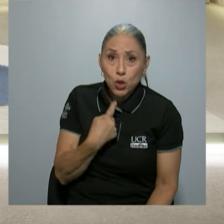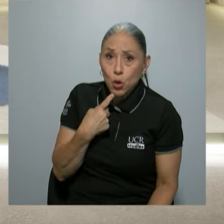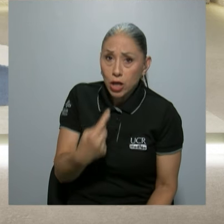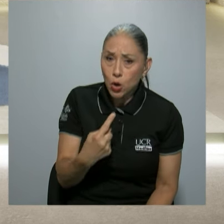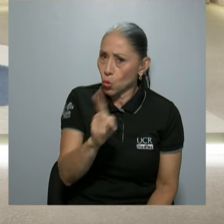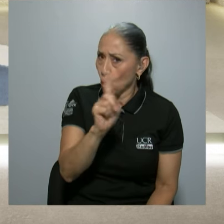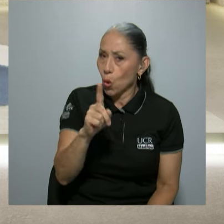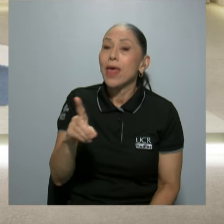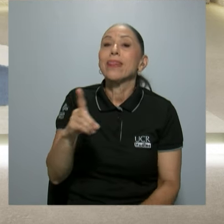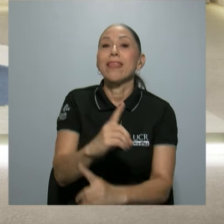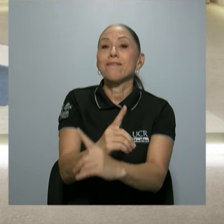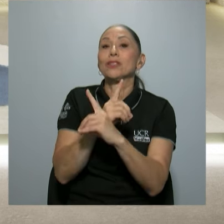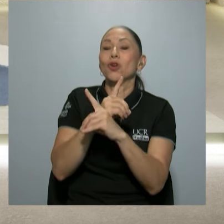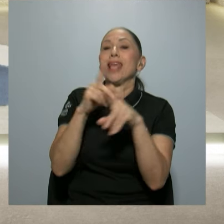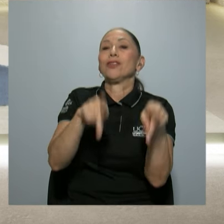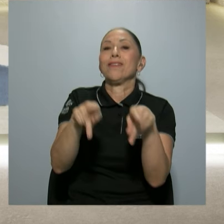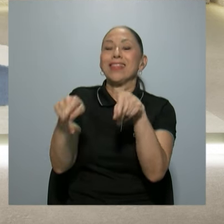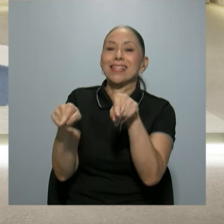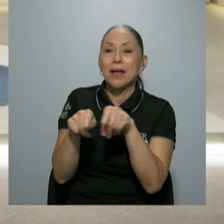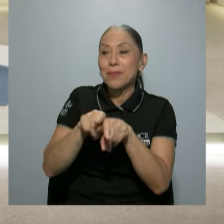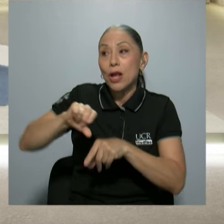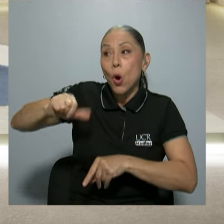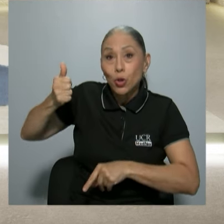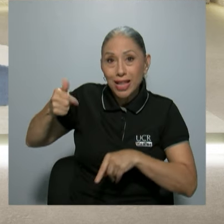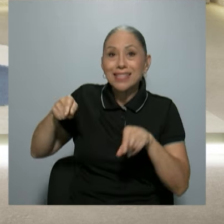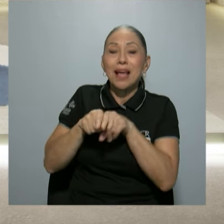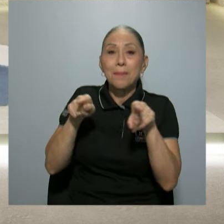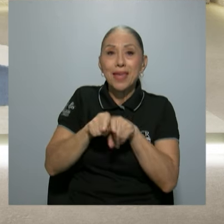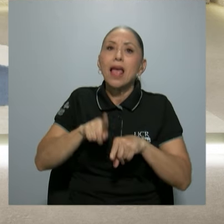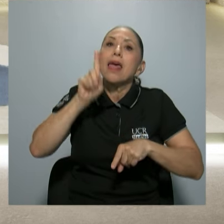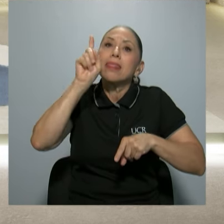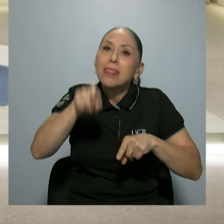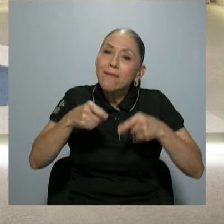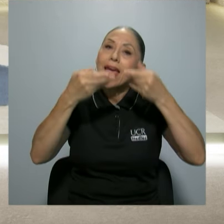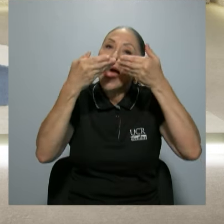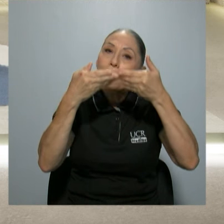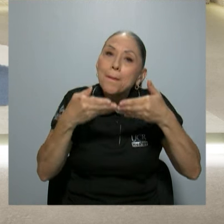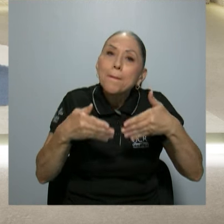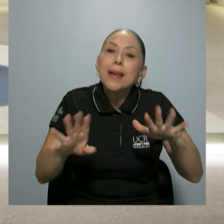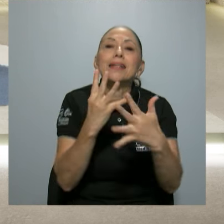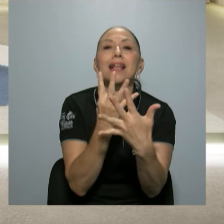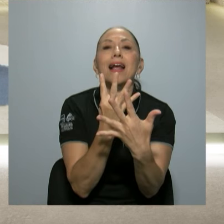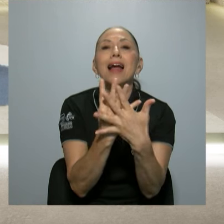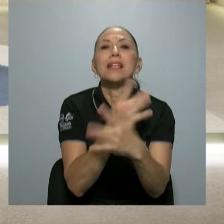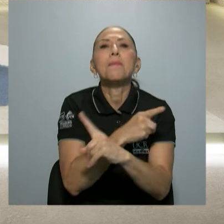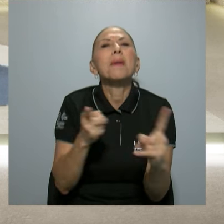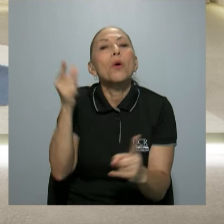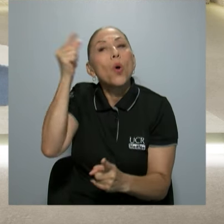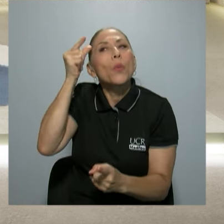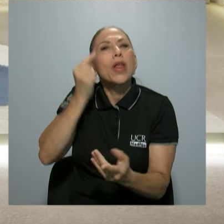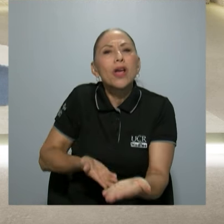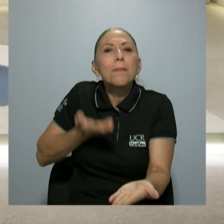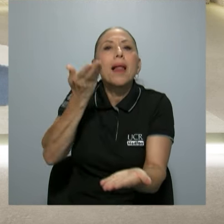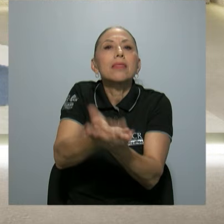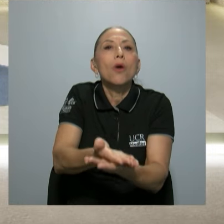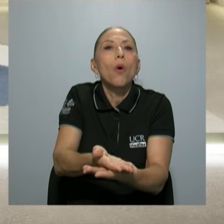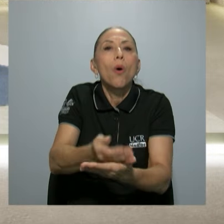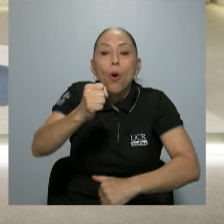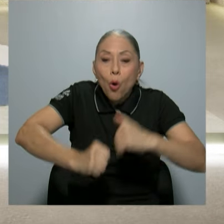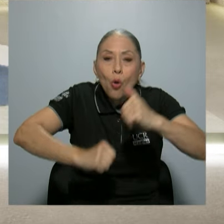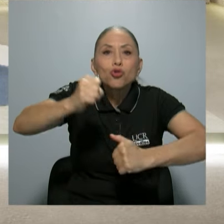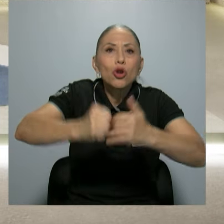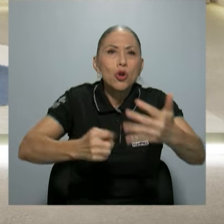reconocido, ciertamente debe ampliarse la cárcel. Lo que pasa es que ¿qué planteó el gobierno? Una gran cárcel en